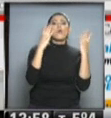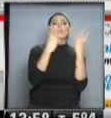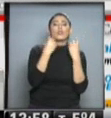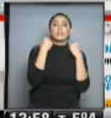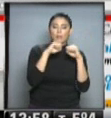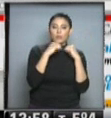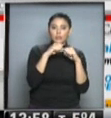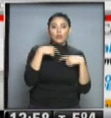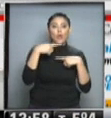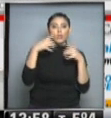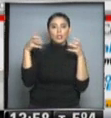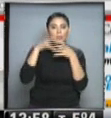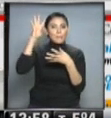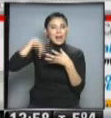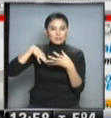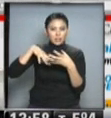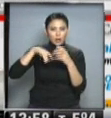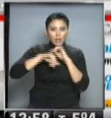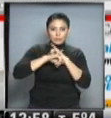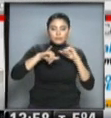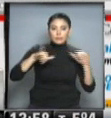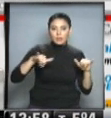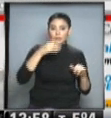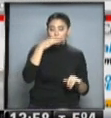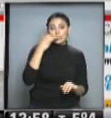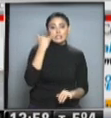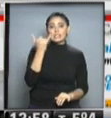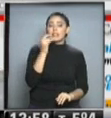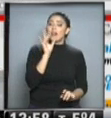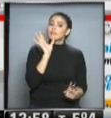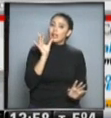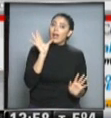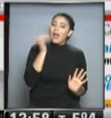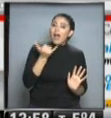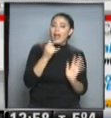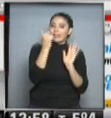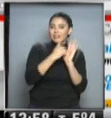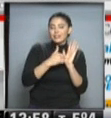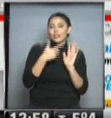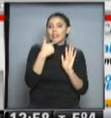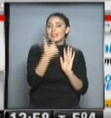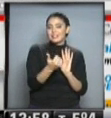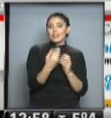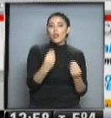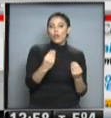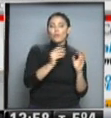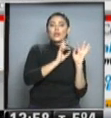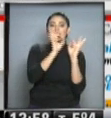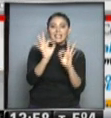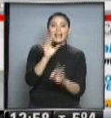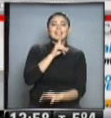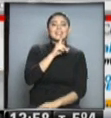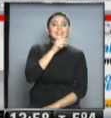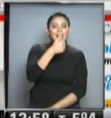que sigue al Barcelona en donde ya dan un par de indicios más de cómo va a ser la llegada del